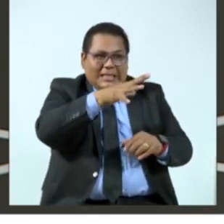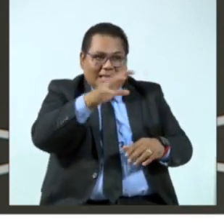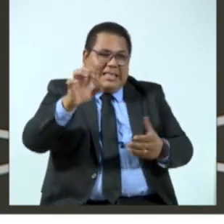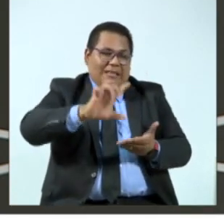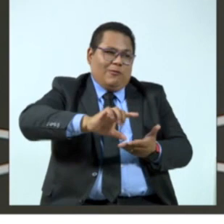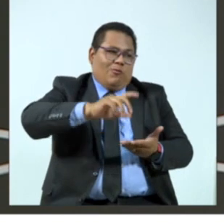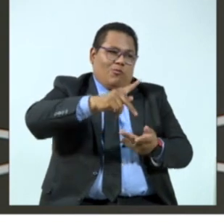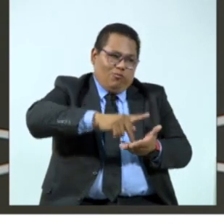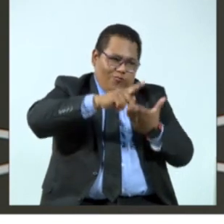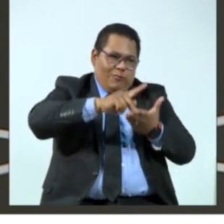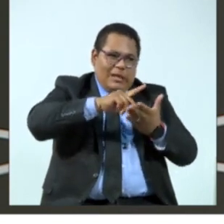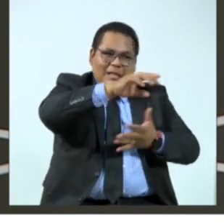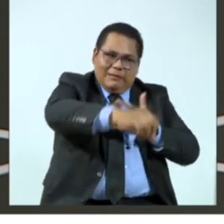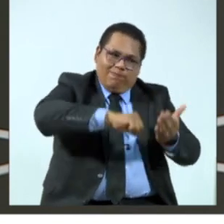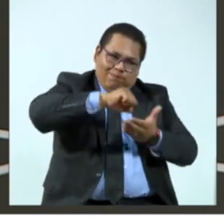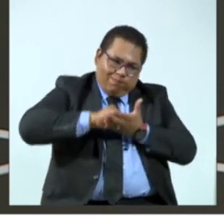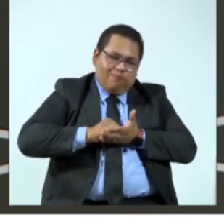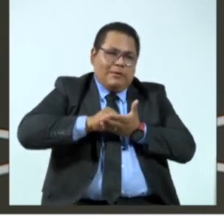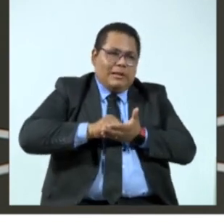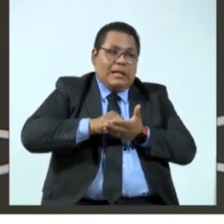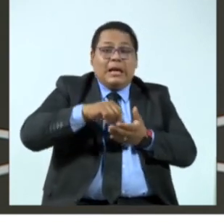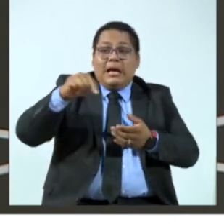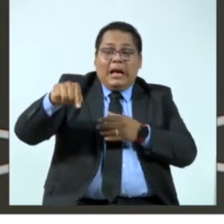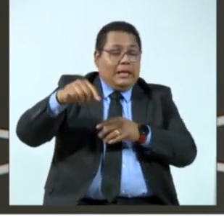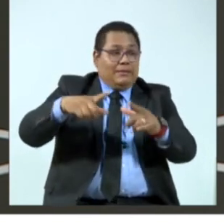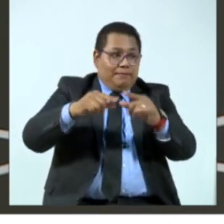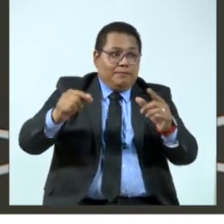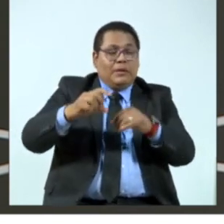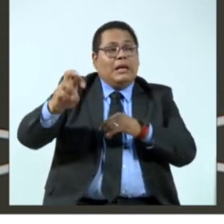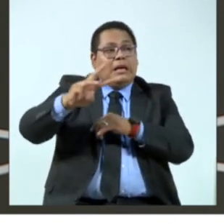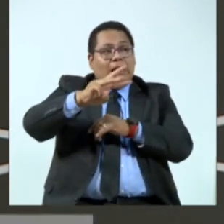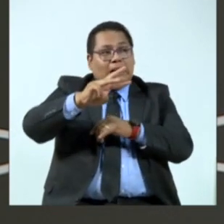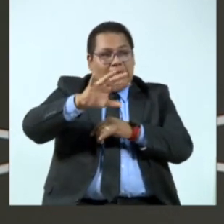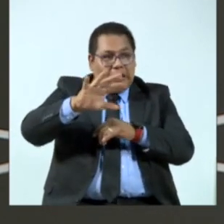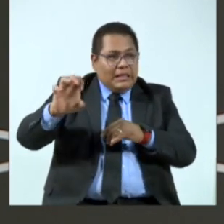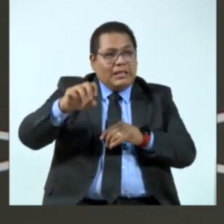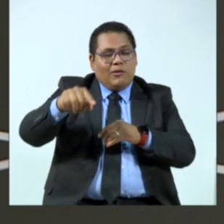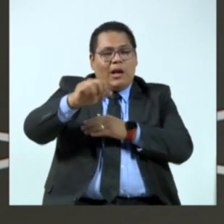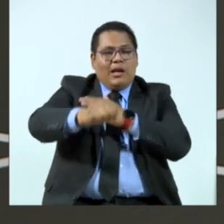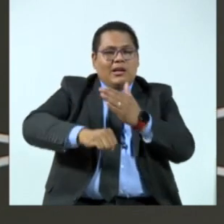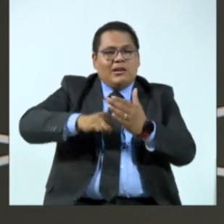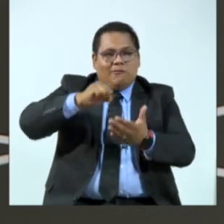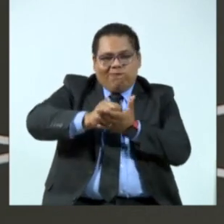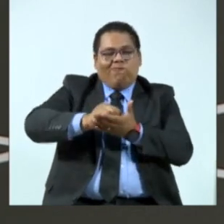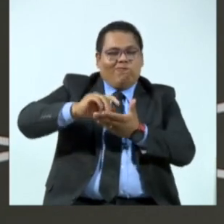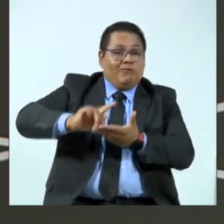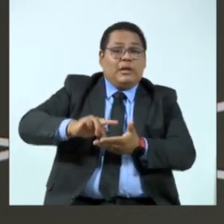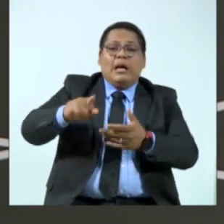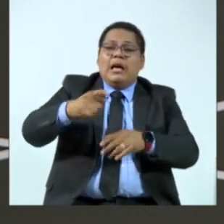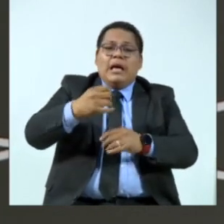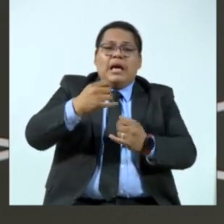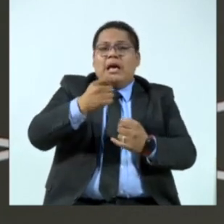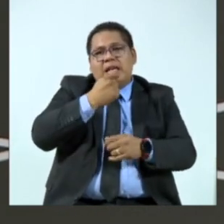Zapopan tuvimos alrededor de 233 kil asegurados esto evitó que que esta pólvora llegara a los niños y Por ende hubiera